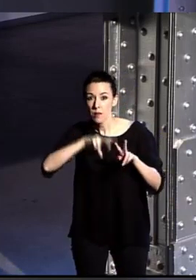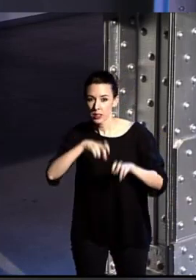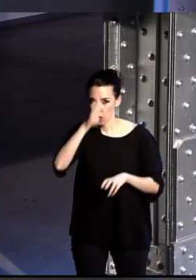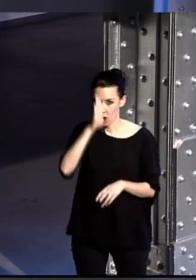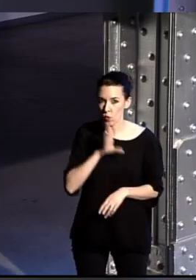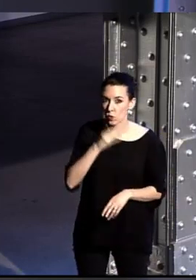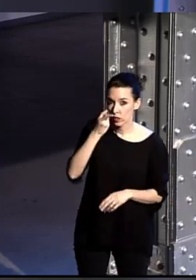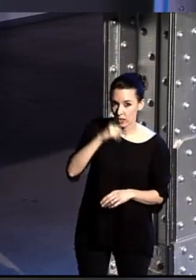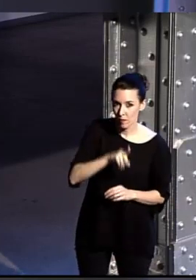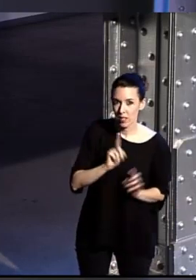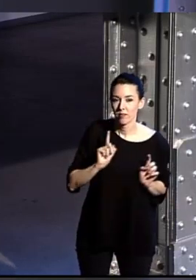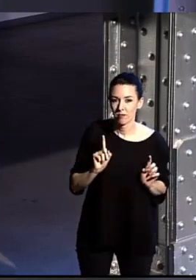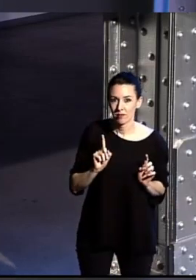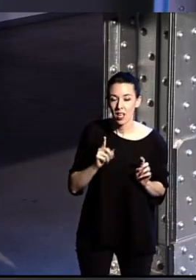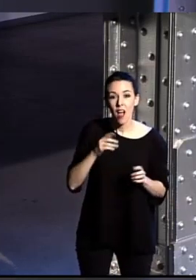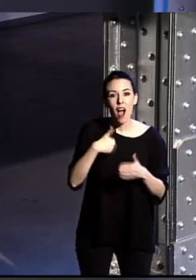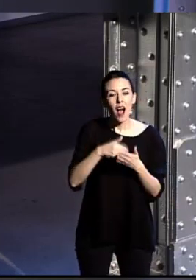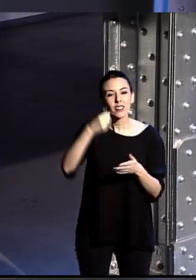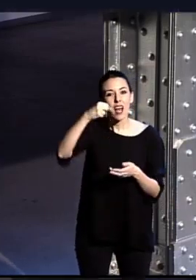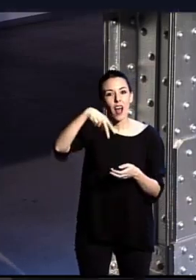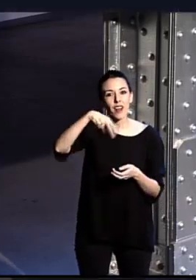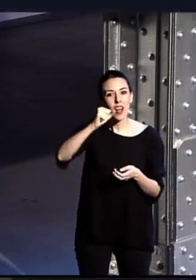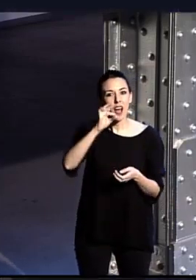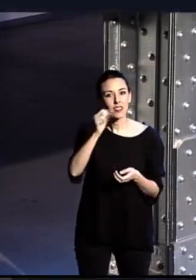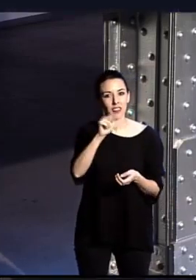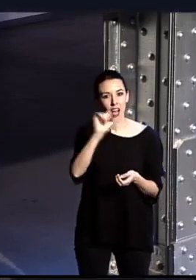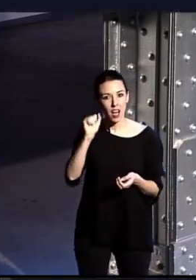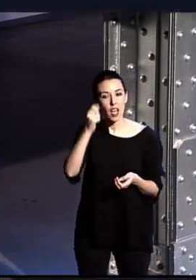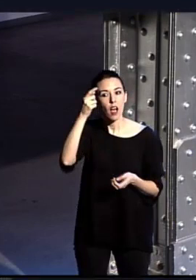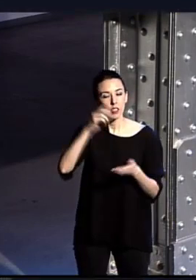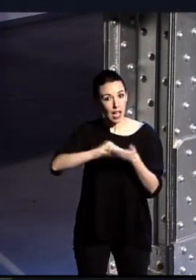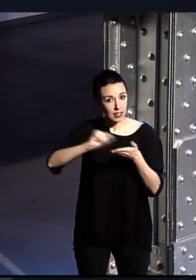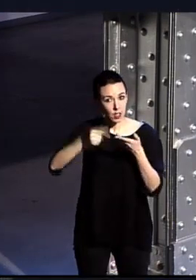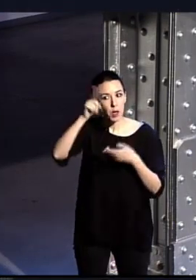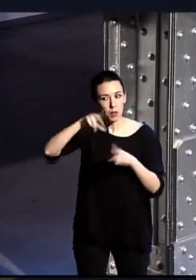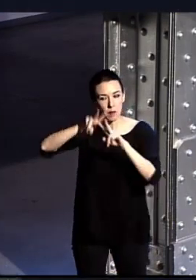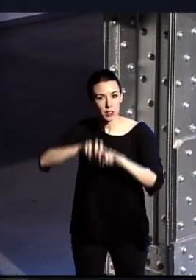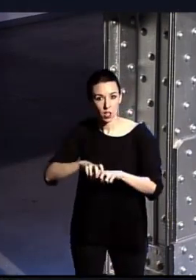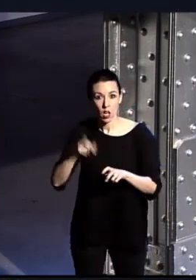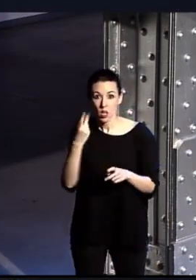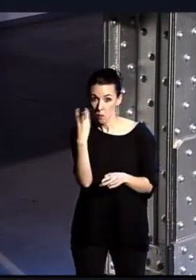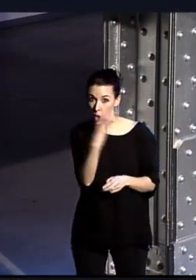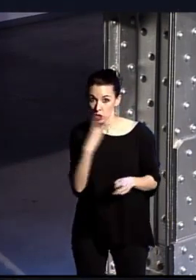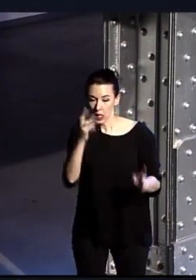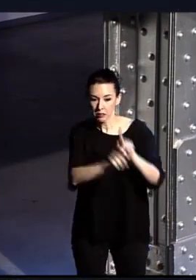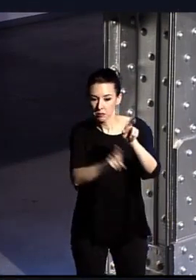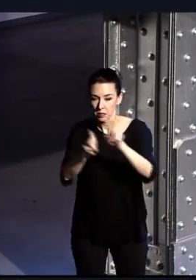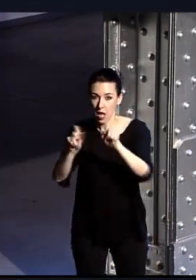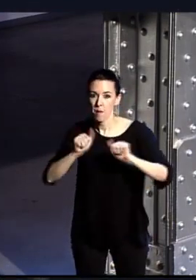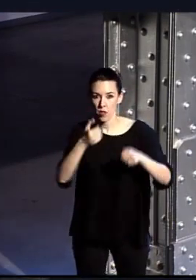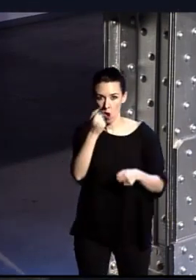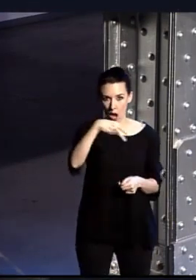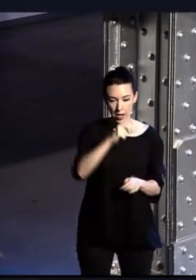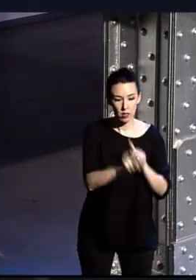también. Y tenemos a Natalia, que es escritora y que también ha investigado en Verne. A ellas tres les voy a hacer una pregunta que comienzo haciendo a